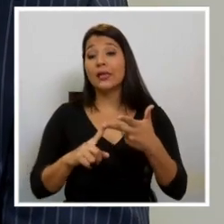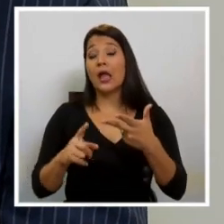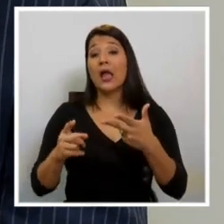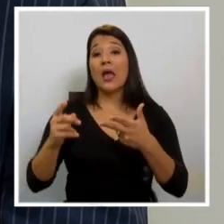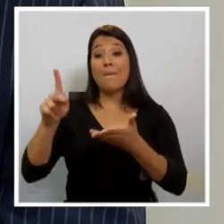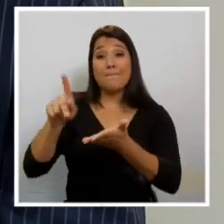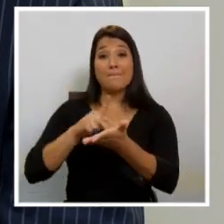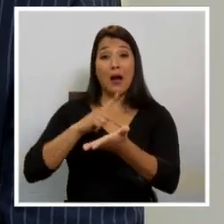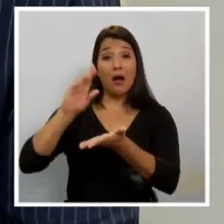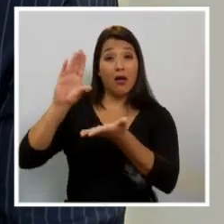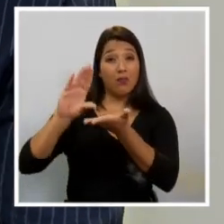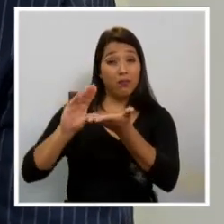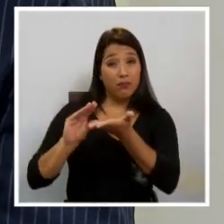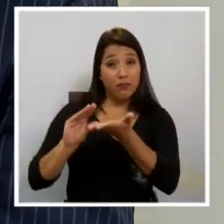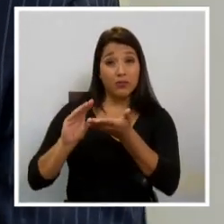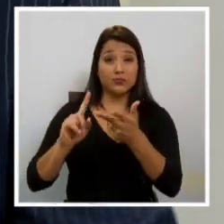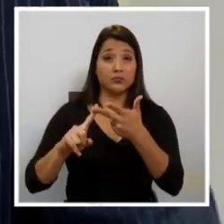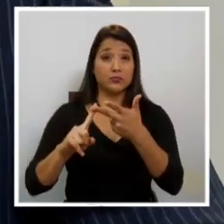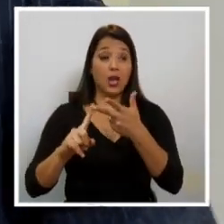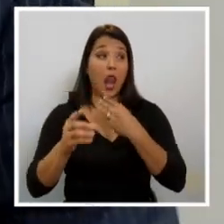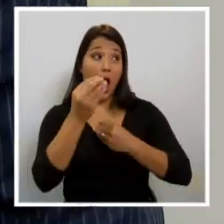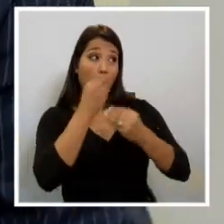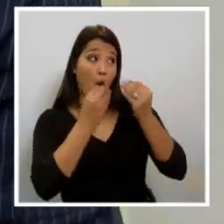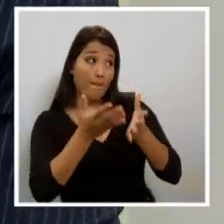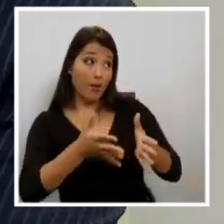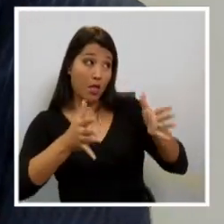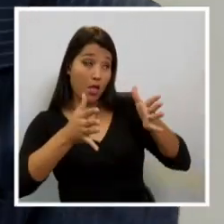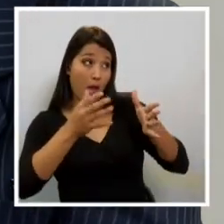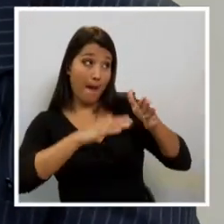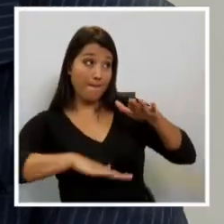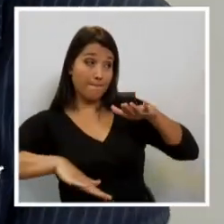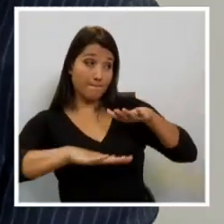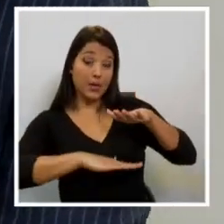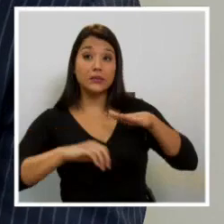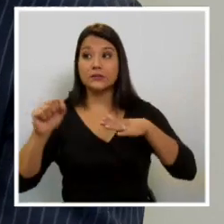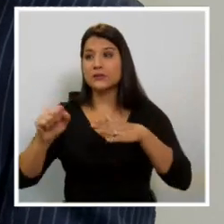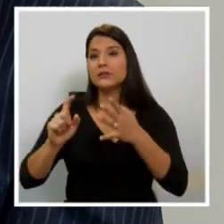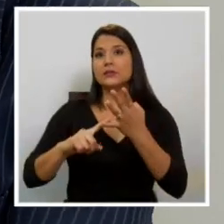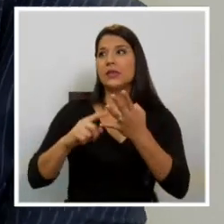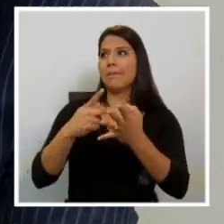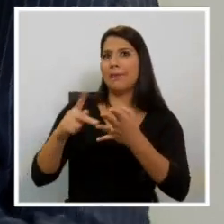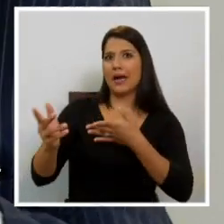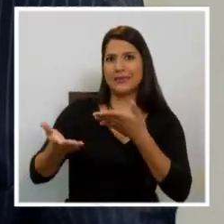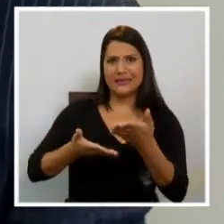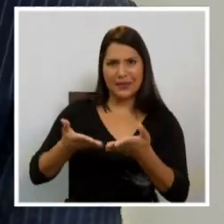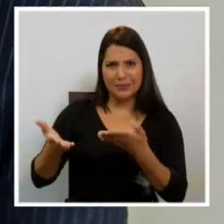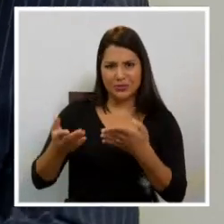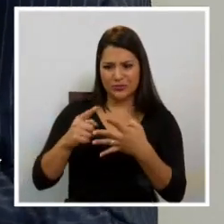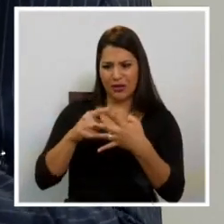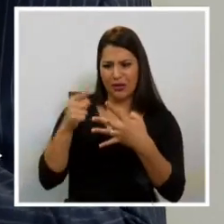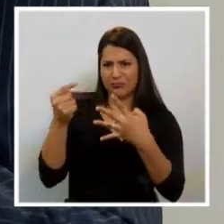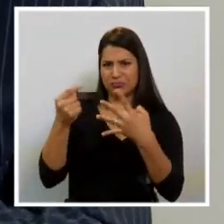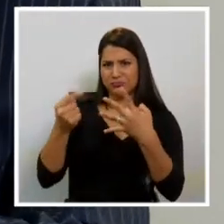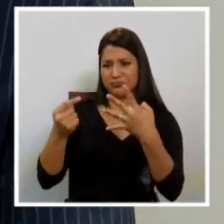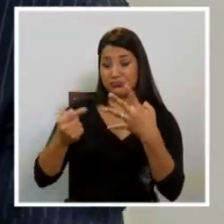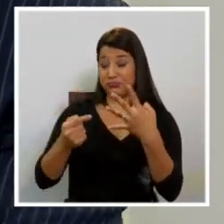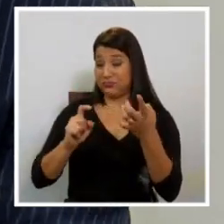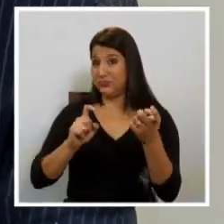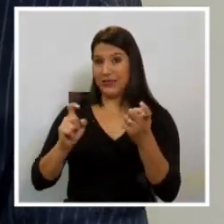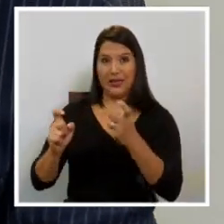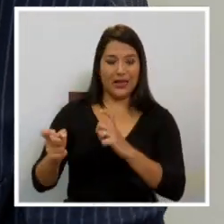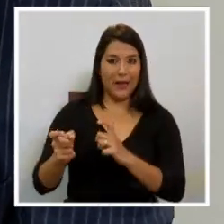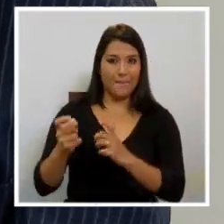ingreso, La canasta básica, el pagar los servicios. Es decir, ya hay una condición objetiva,